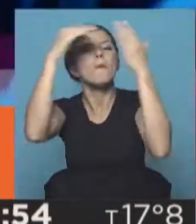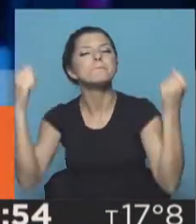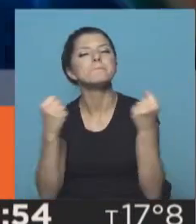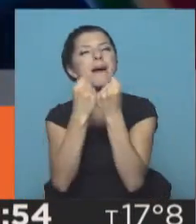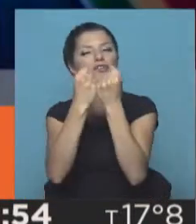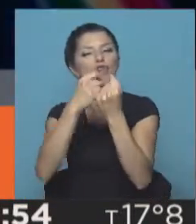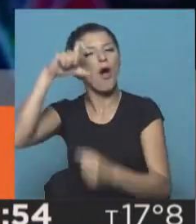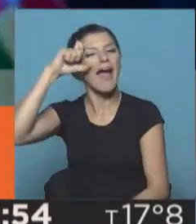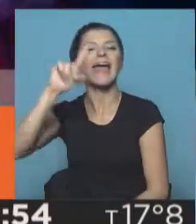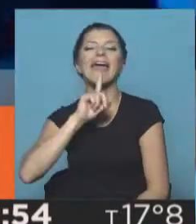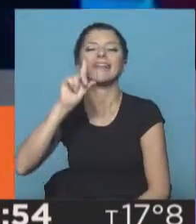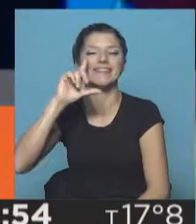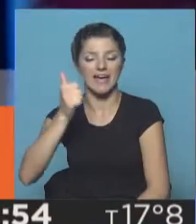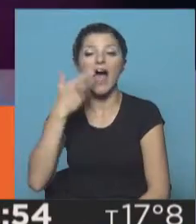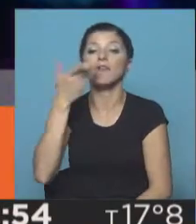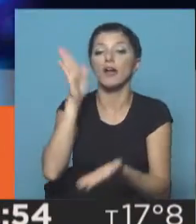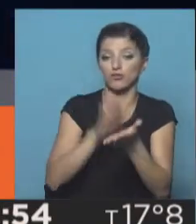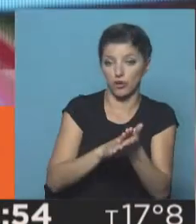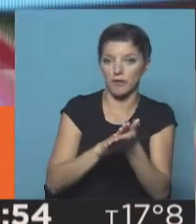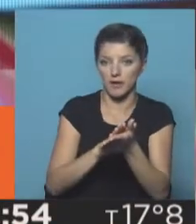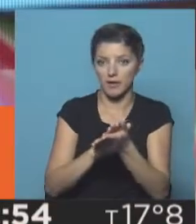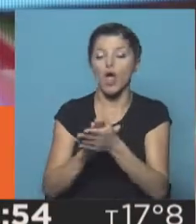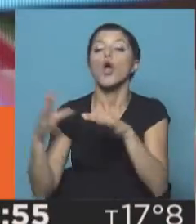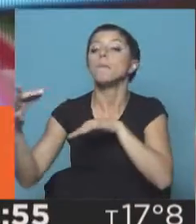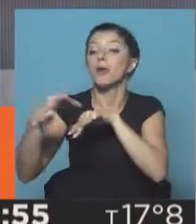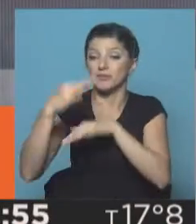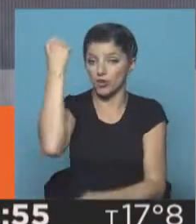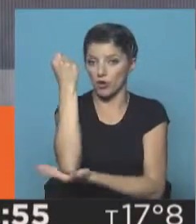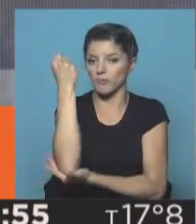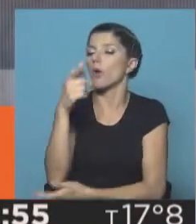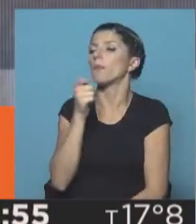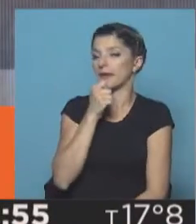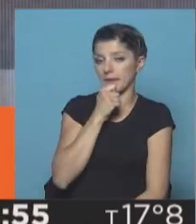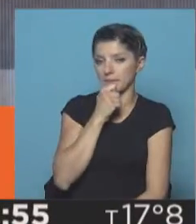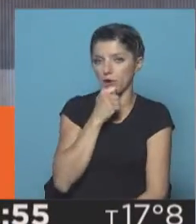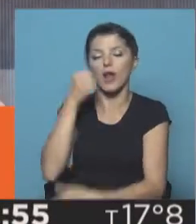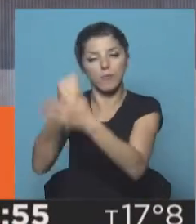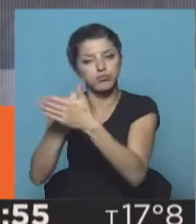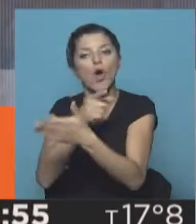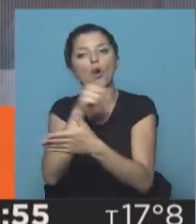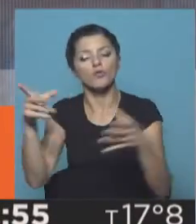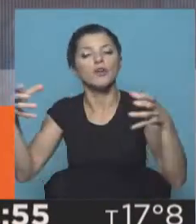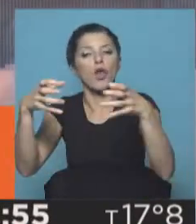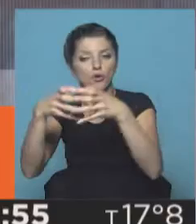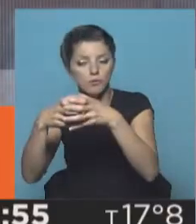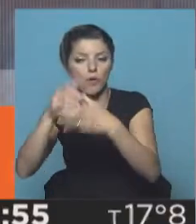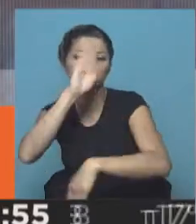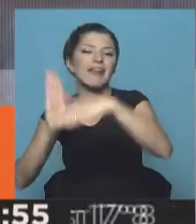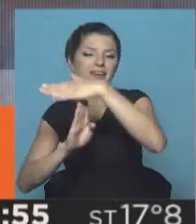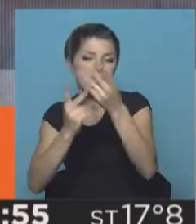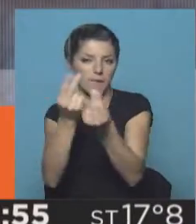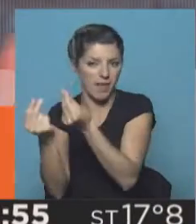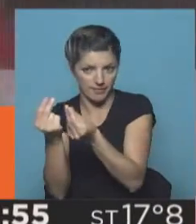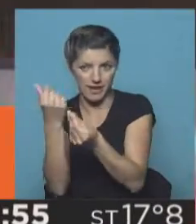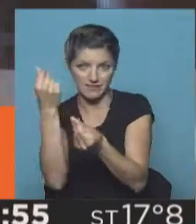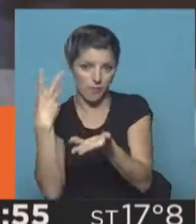donde hablemos de cuestiones económicas y compromisos económicos. Por ejemplo, la batalla contra los paraísos fiscales. No permitamos que haya funcionarios que